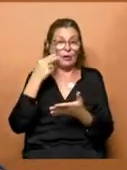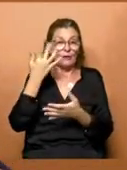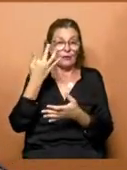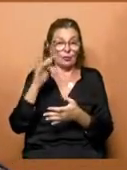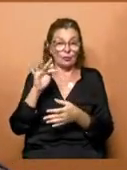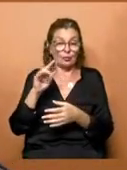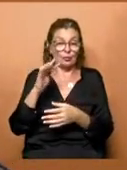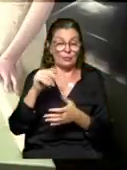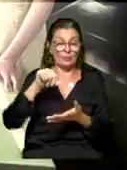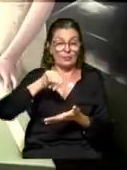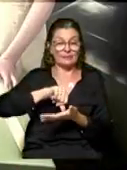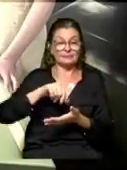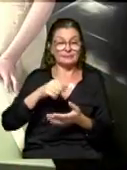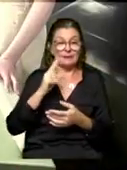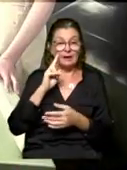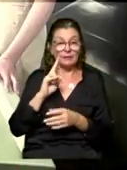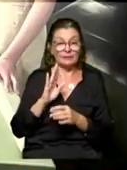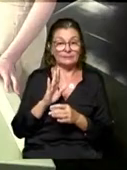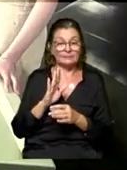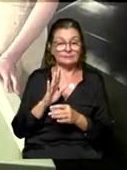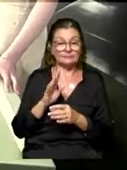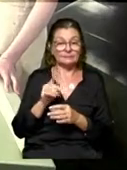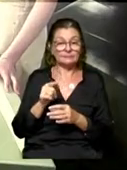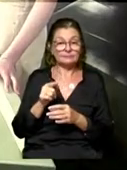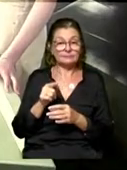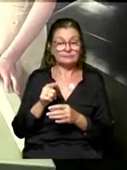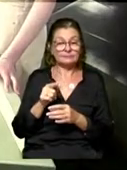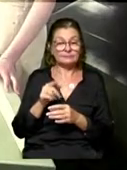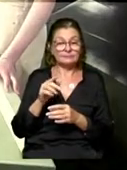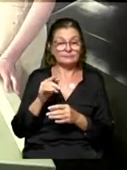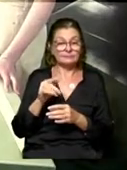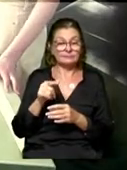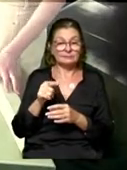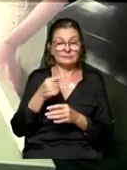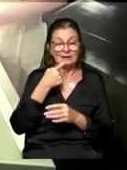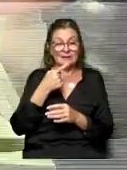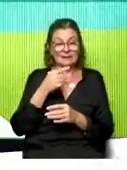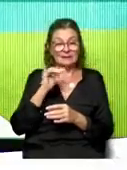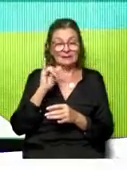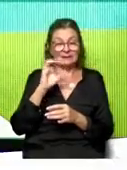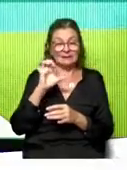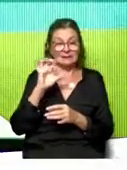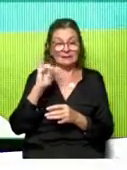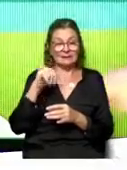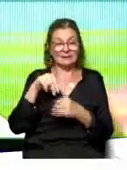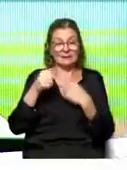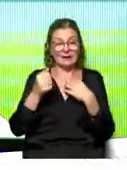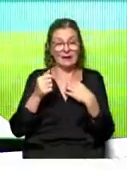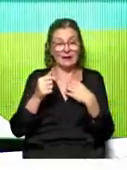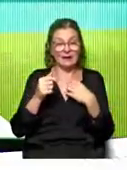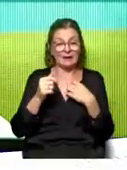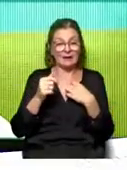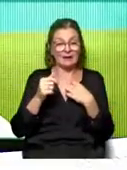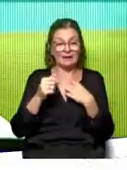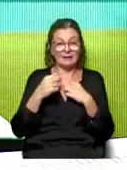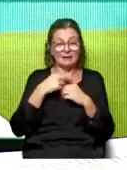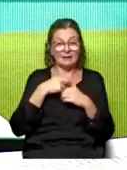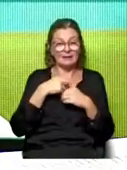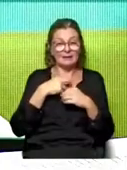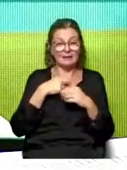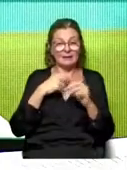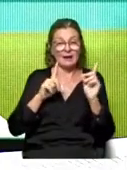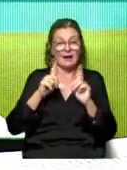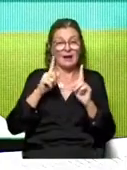de nuestro país. A ver, Jorge, un segundo, que creo que Cristina tenía algo para comentar. No, yo quería comentar algo de, del tema de seguridad